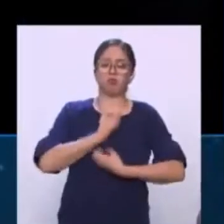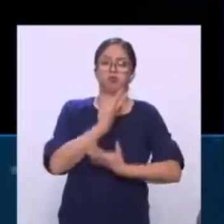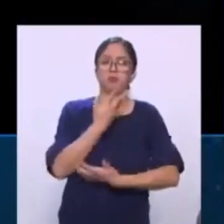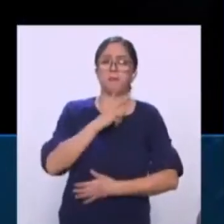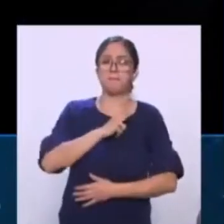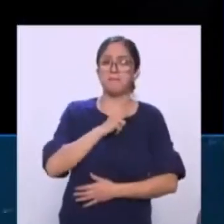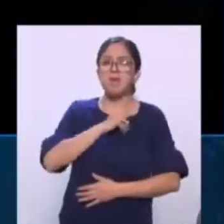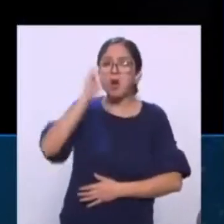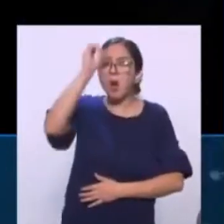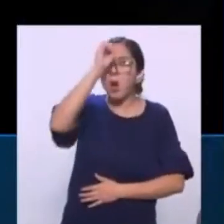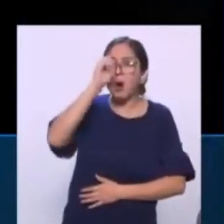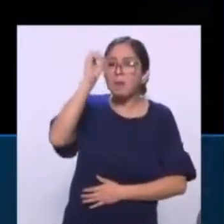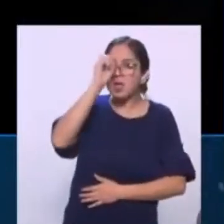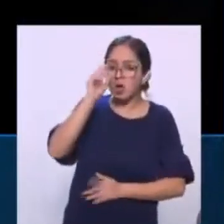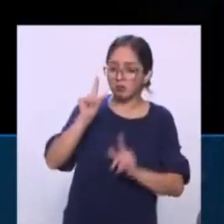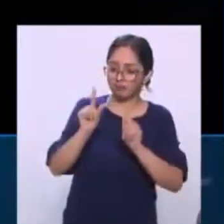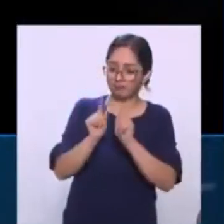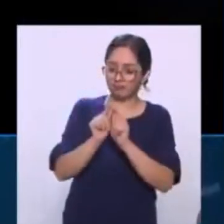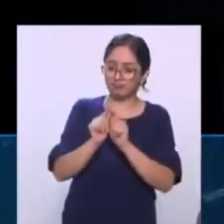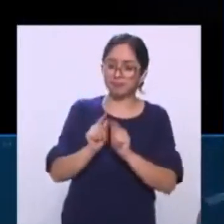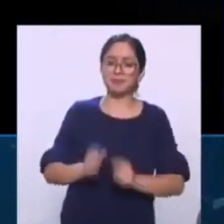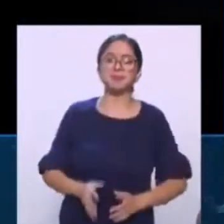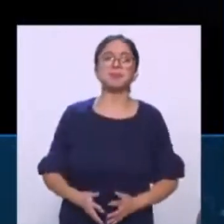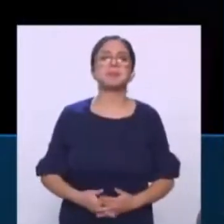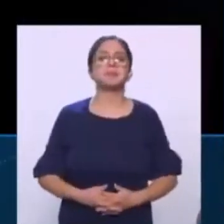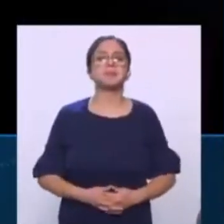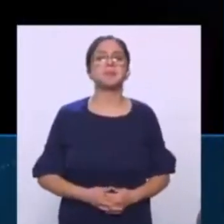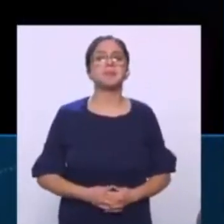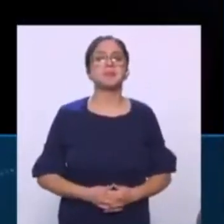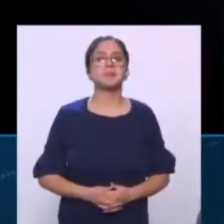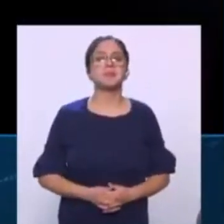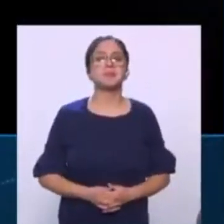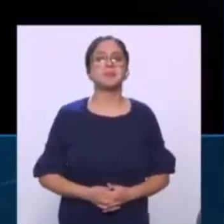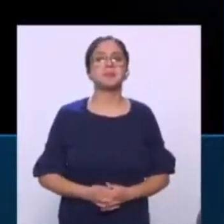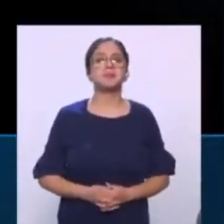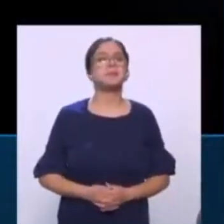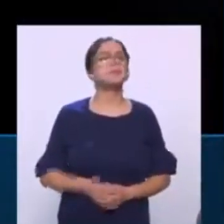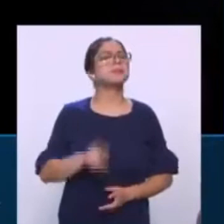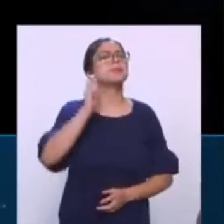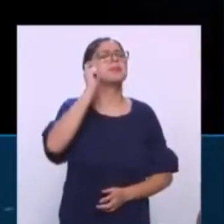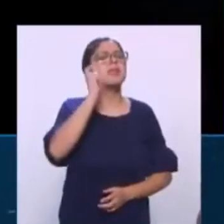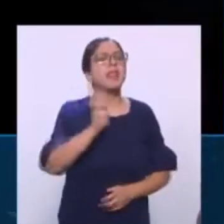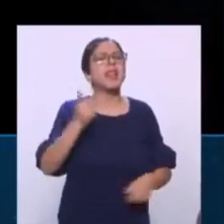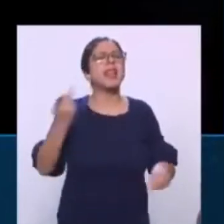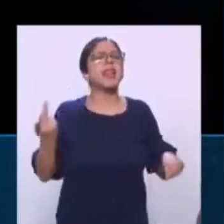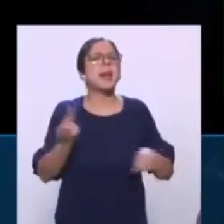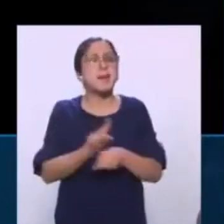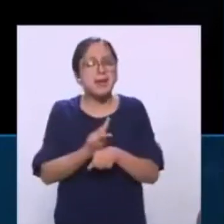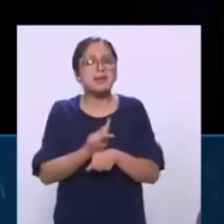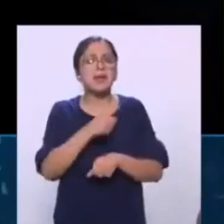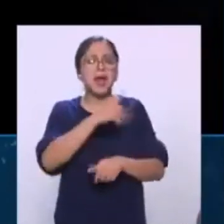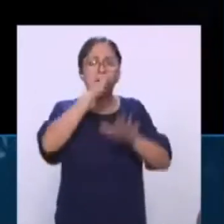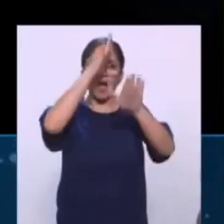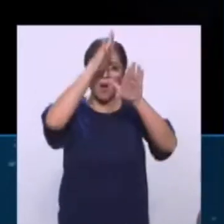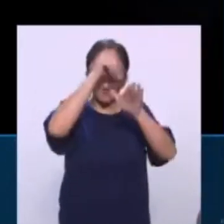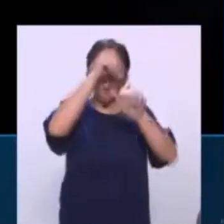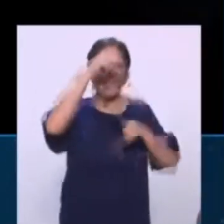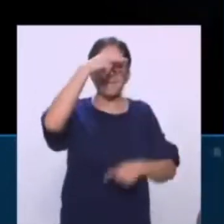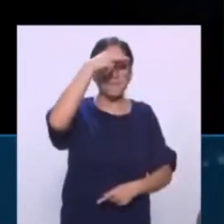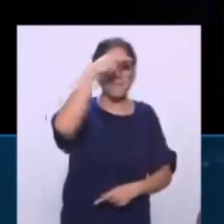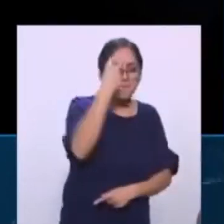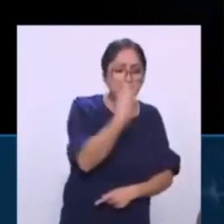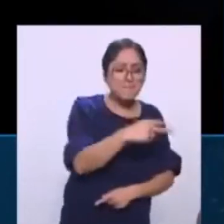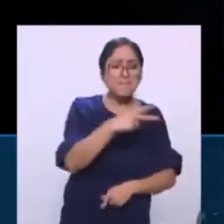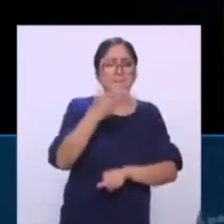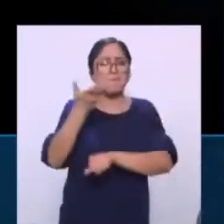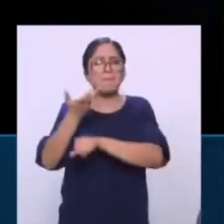Muy bien, Héctor. Y digamos que, volteando hacia acá un poco en lo que tiene que ver con la relación de México-Estados Unidos frente